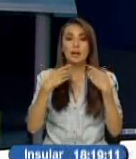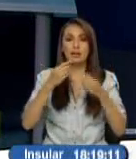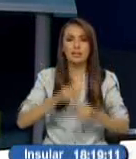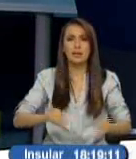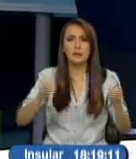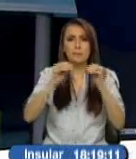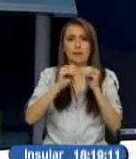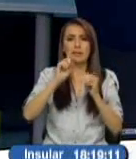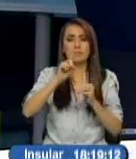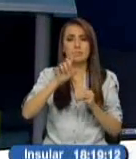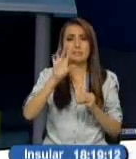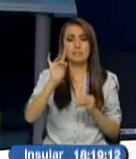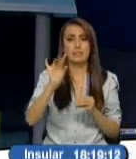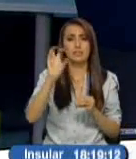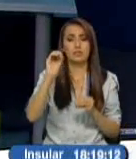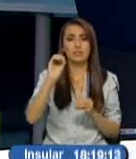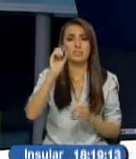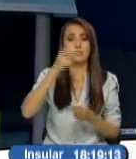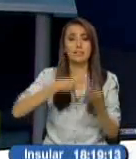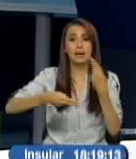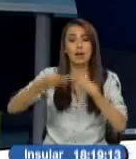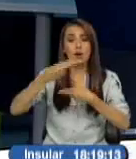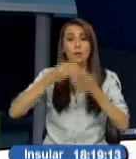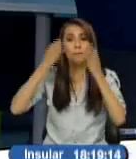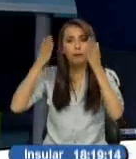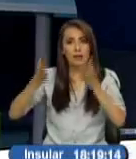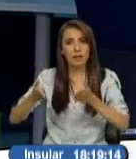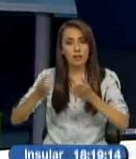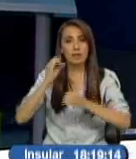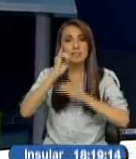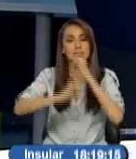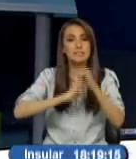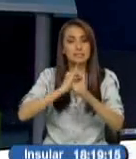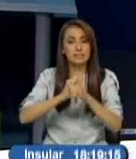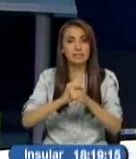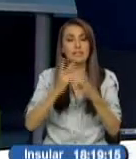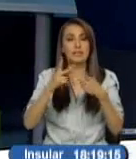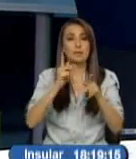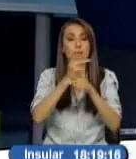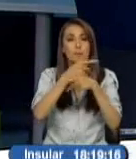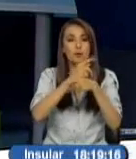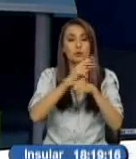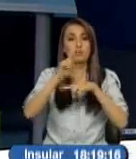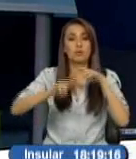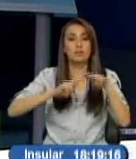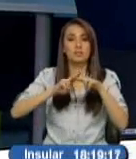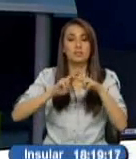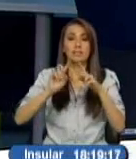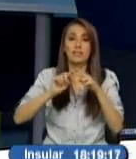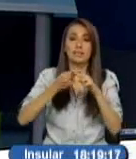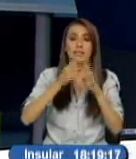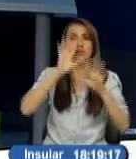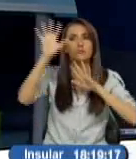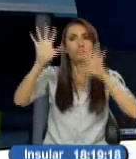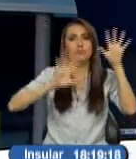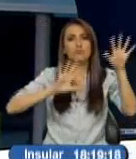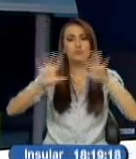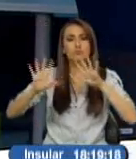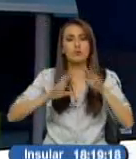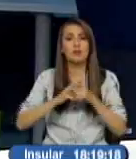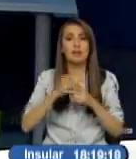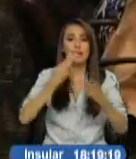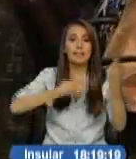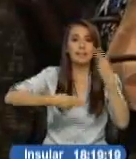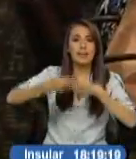de 180 compradores internacionales y 600 productores nacionales, se dio inicio a la macro rueda de negocios 2017.